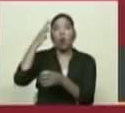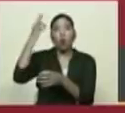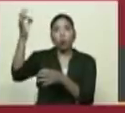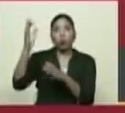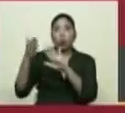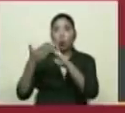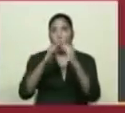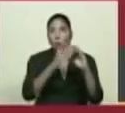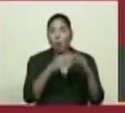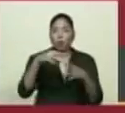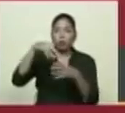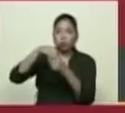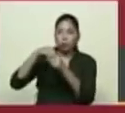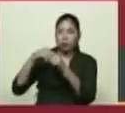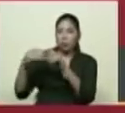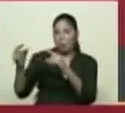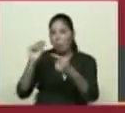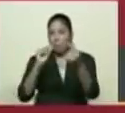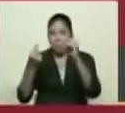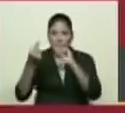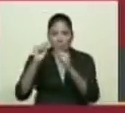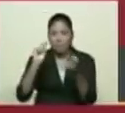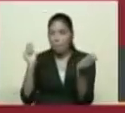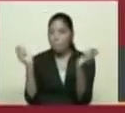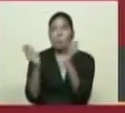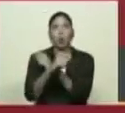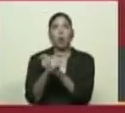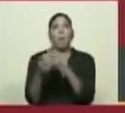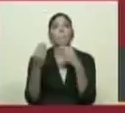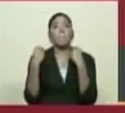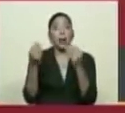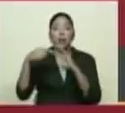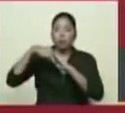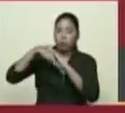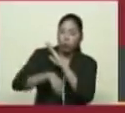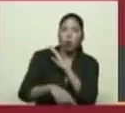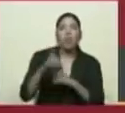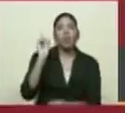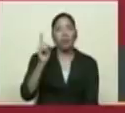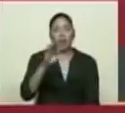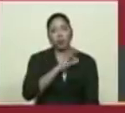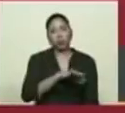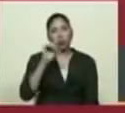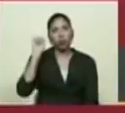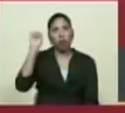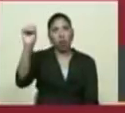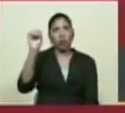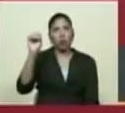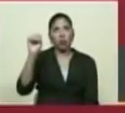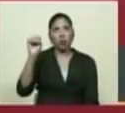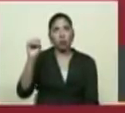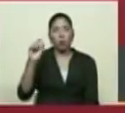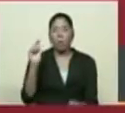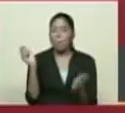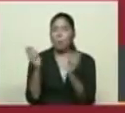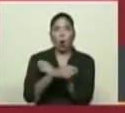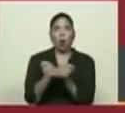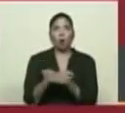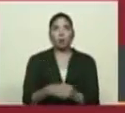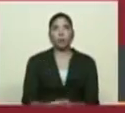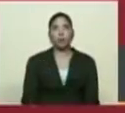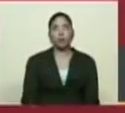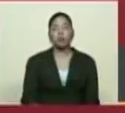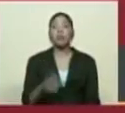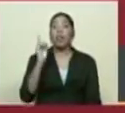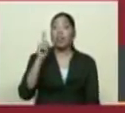comunas del país para profundizar el carácter socialista y comunal de los comités locales